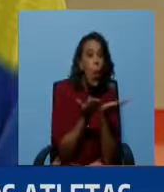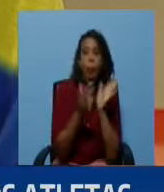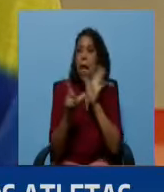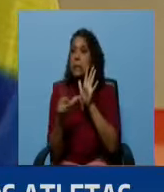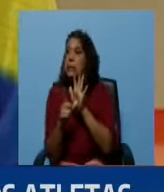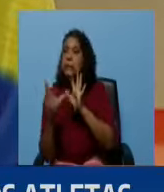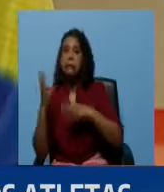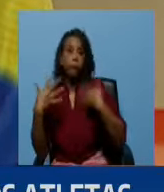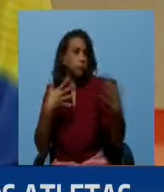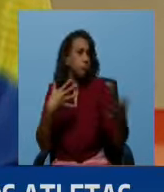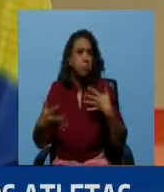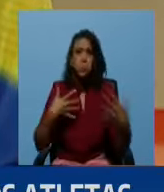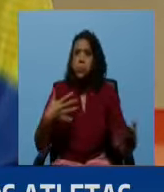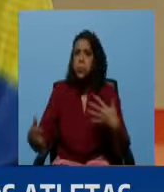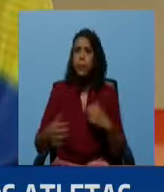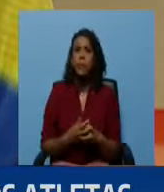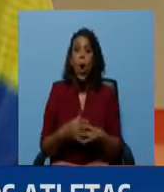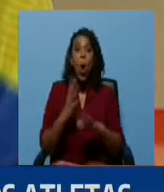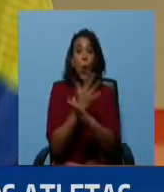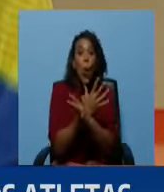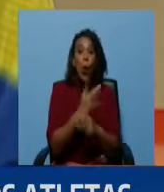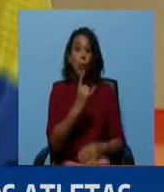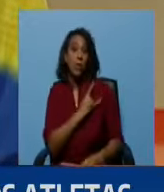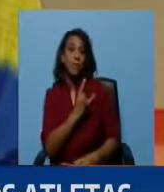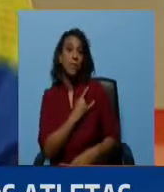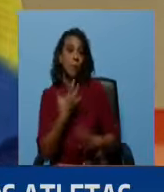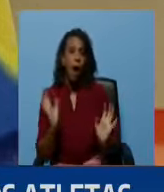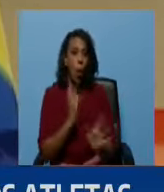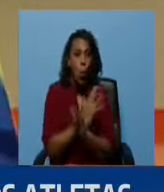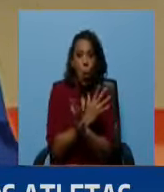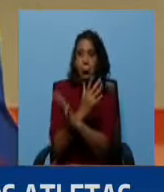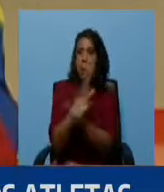Retomar y fortalecer los Juegos Universitarios.